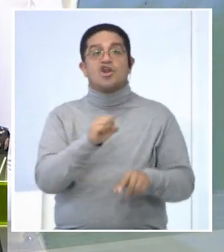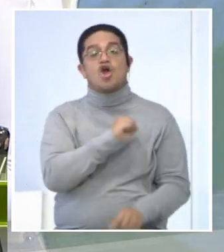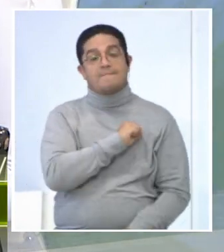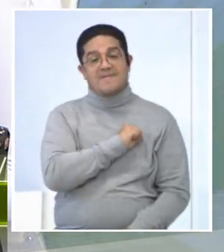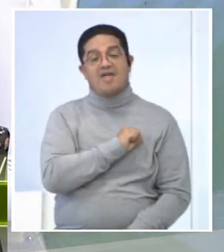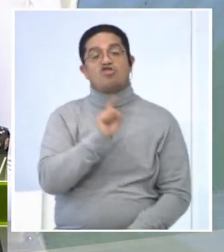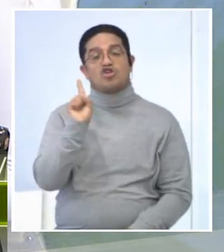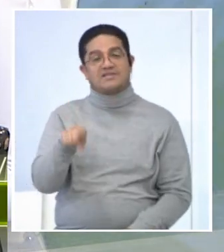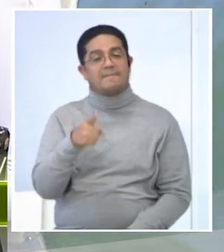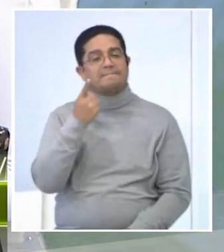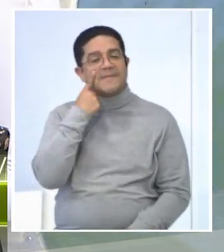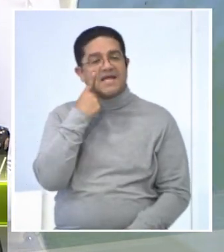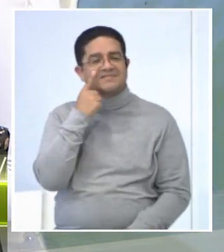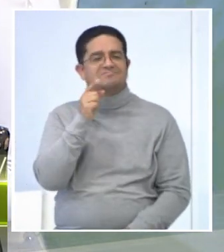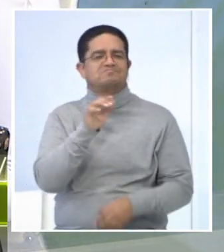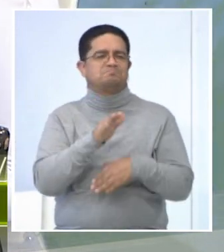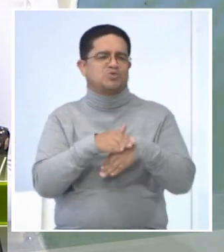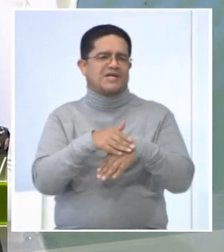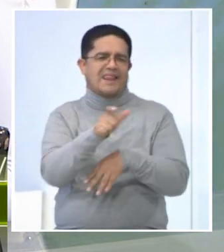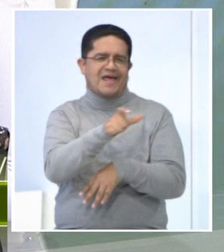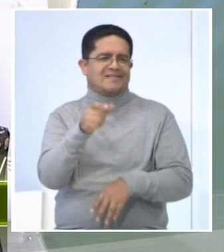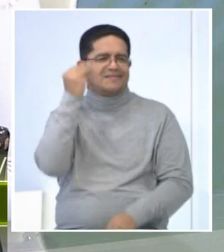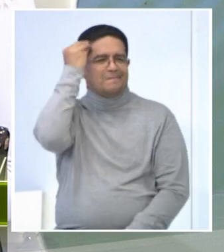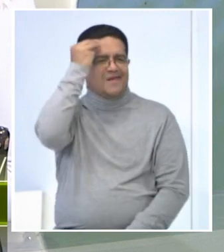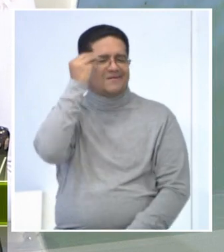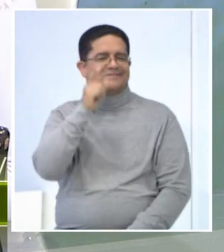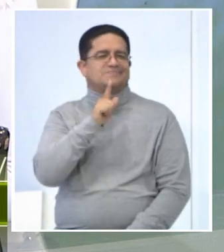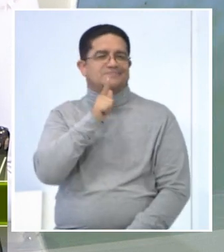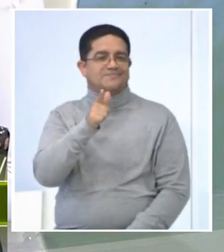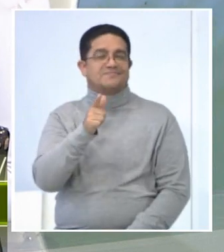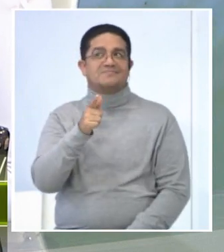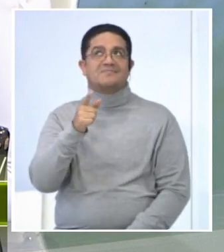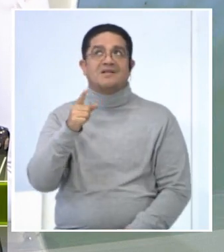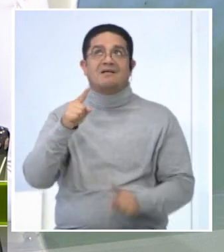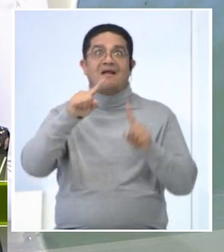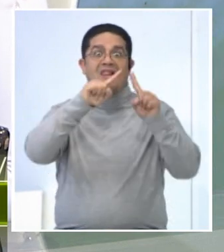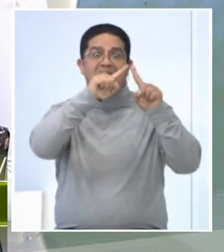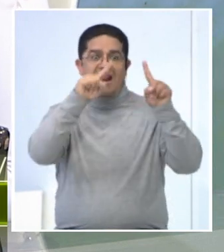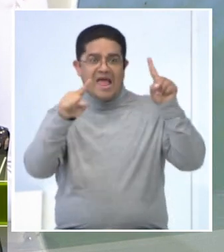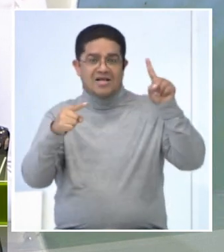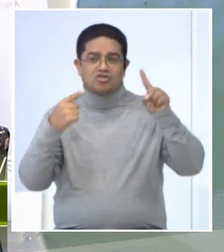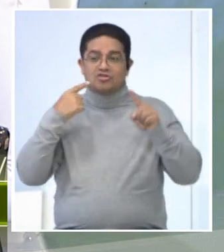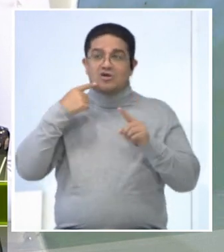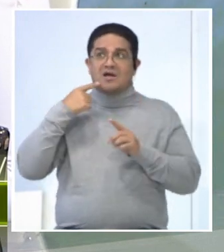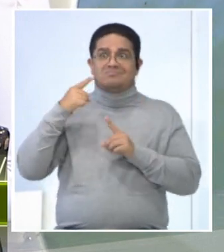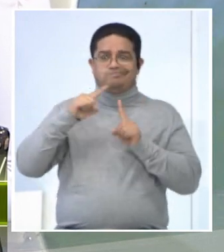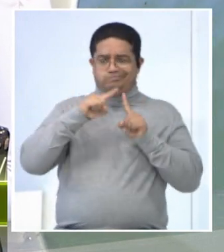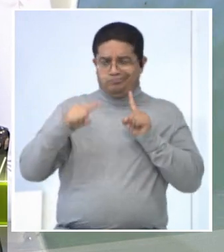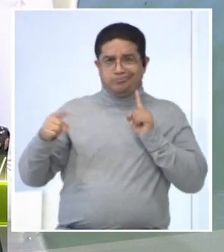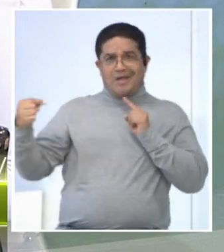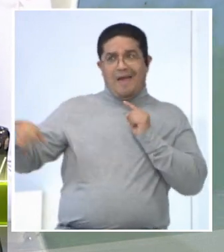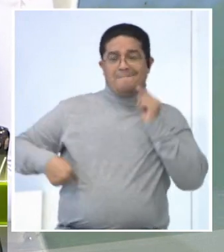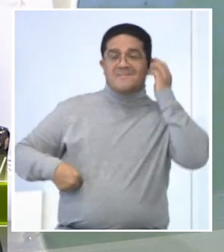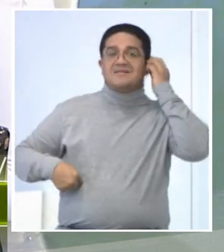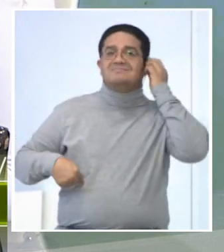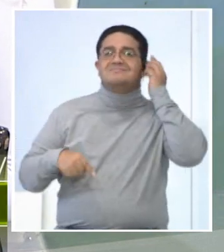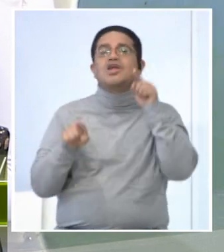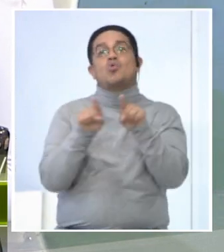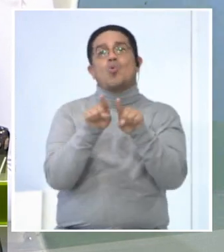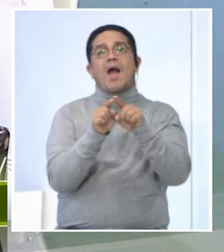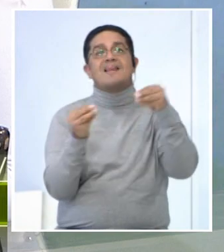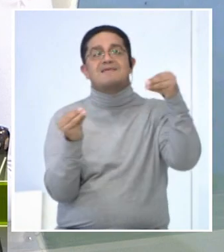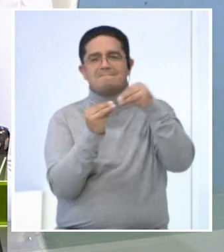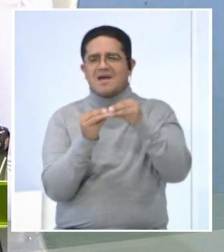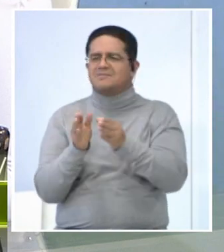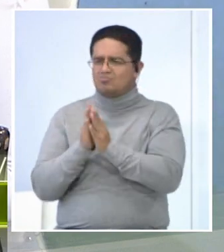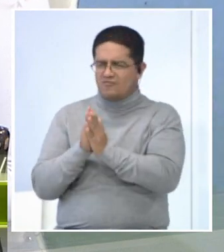con los mitos y realidades con el paso de los años es que si cae un rayo me va a pegar a mí porque tengo una pieza metálica. Entonces quiero que nos ayude a